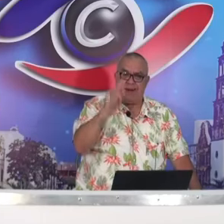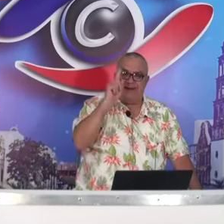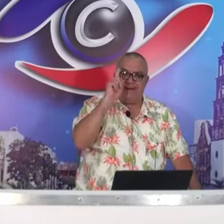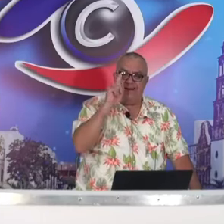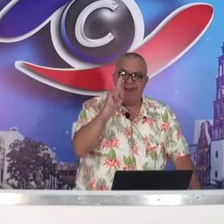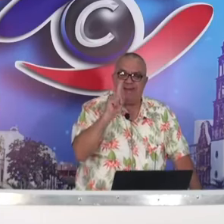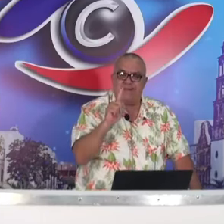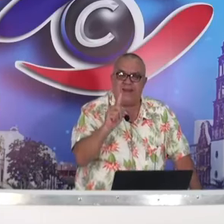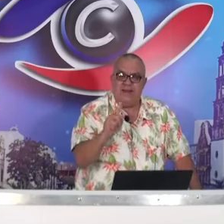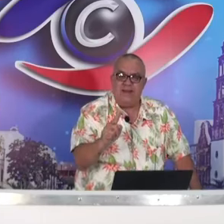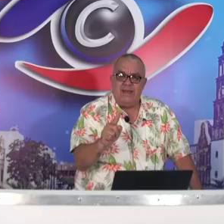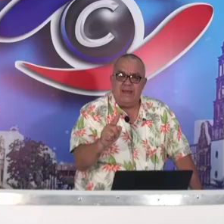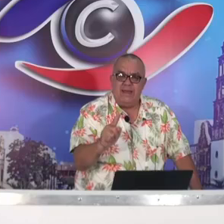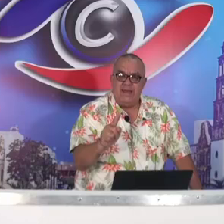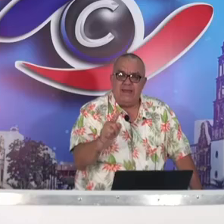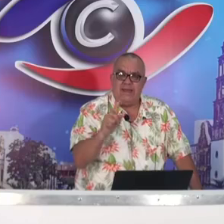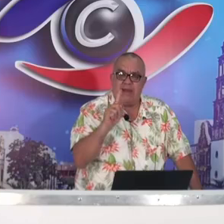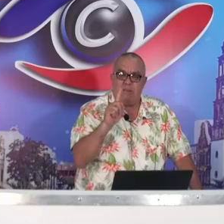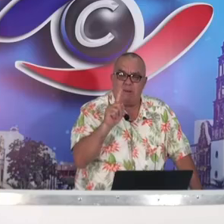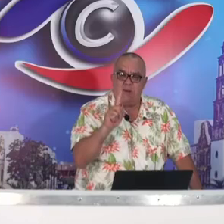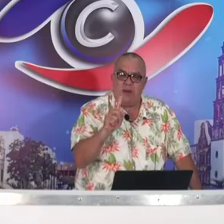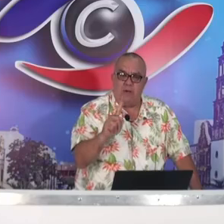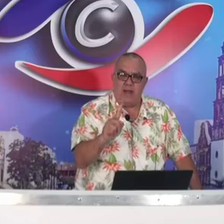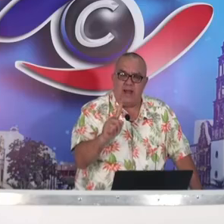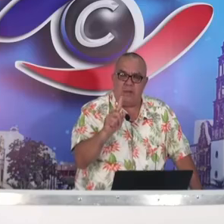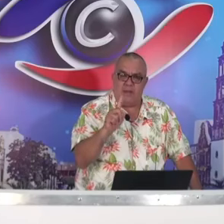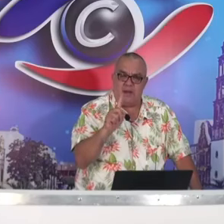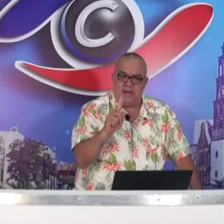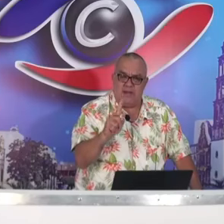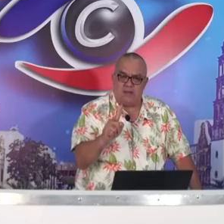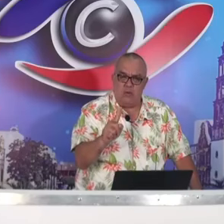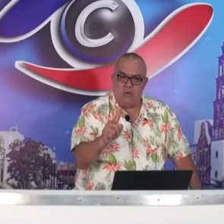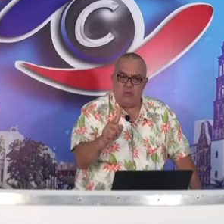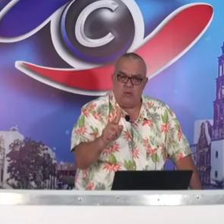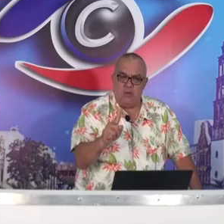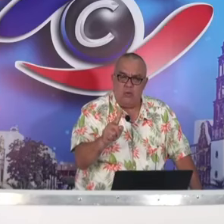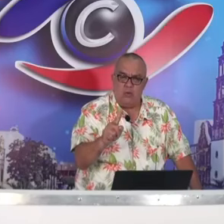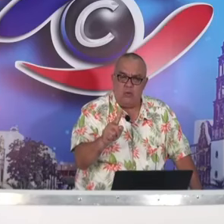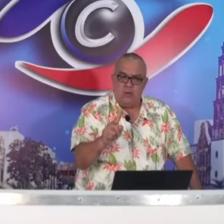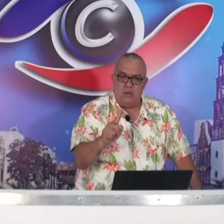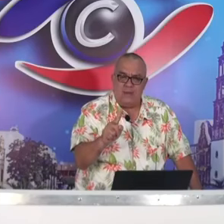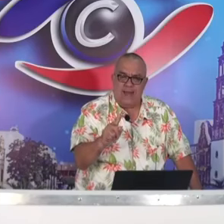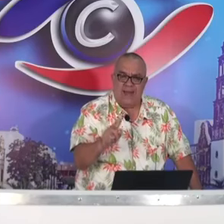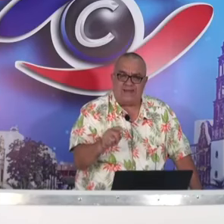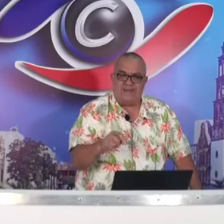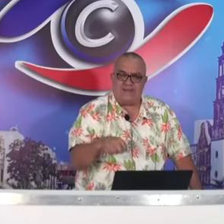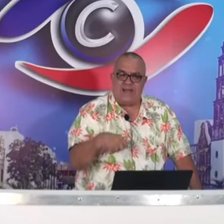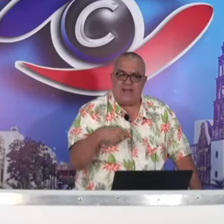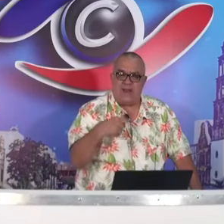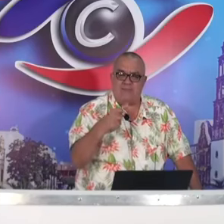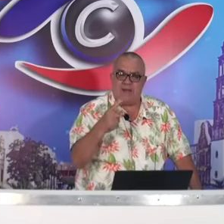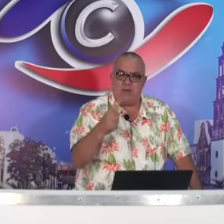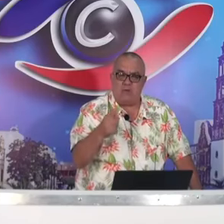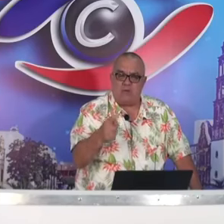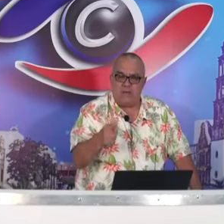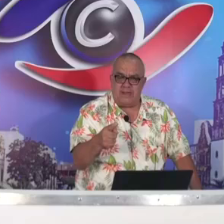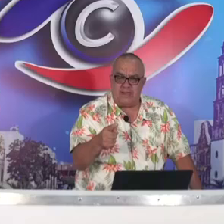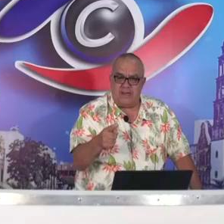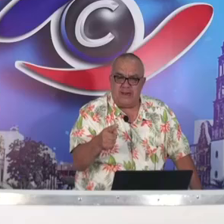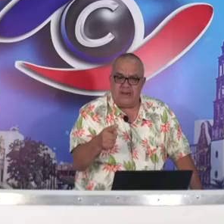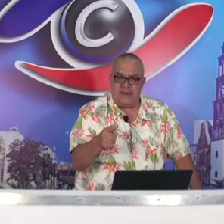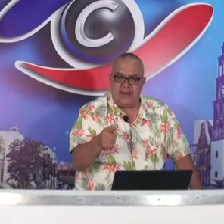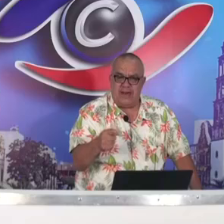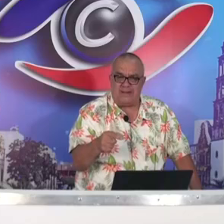Landa. Dicen que le pagaron la obra a Juan Ignacio hasta que Ricardo